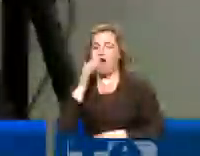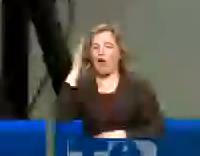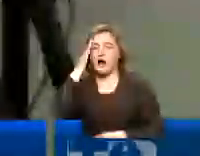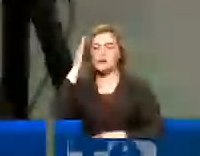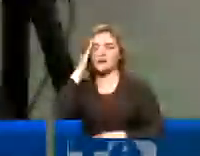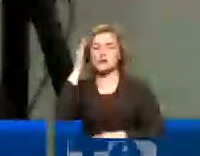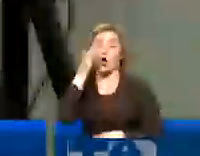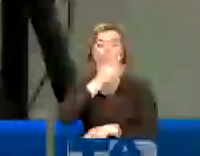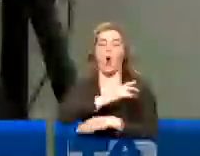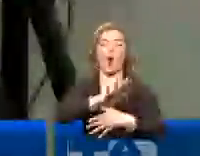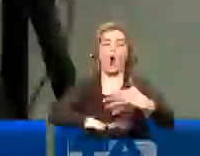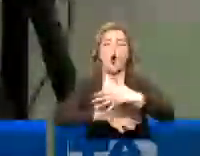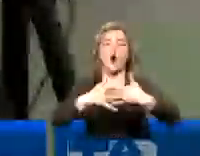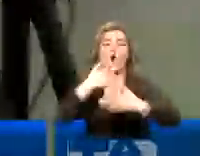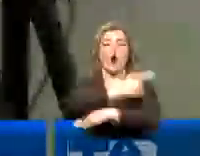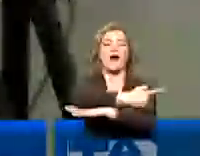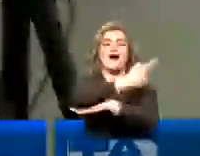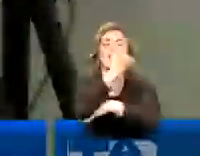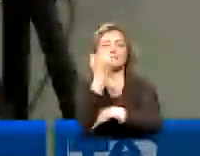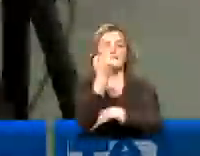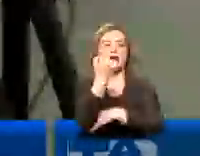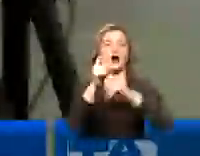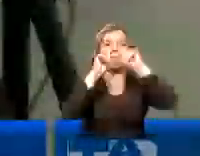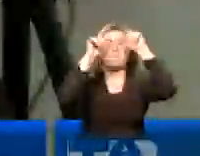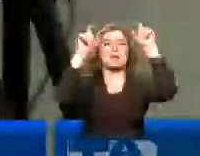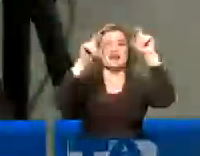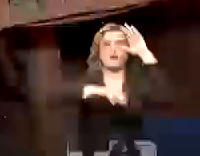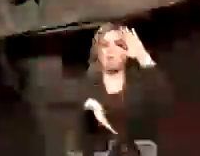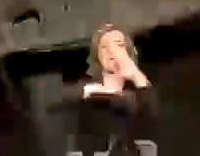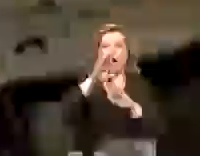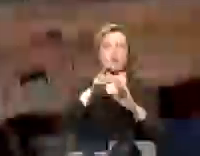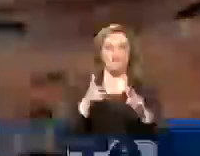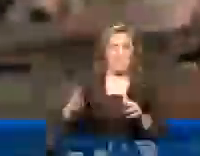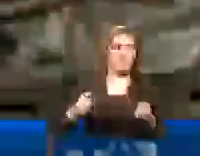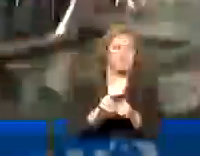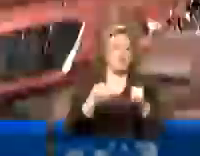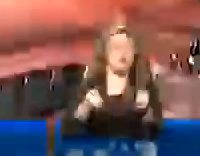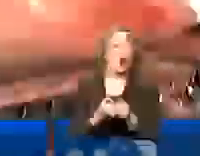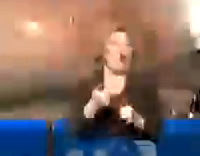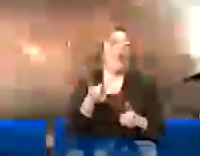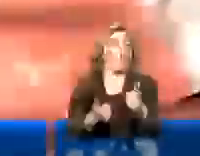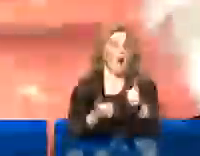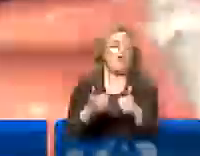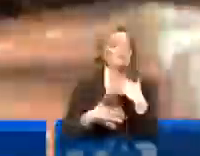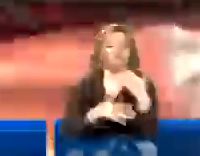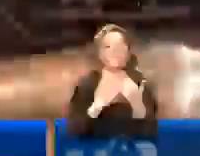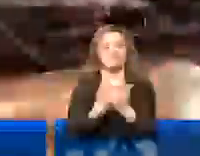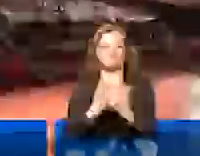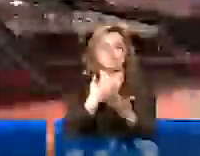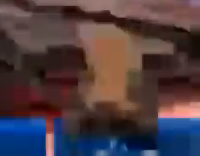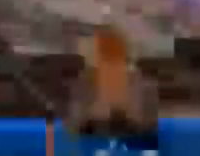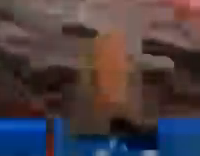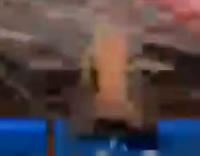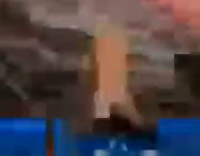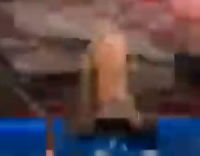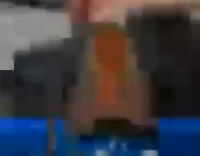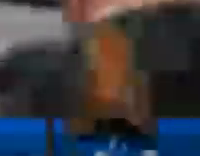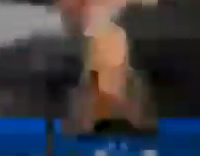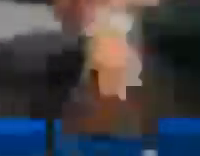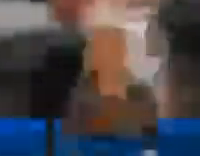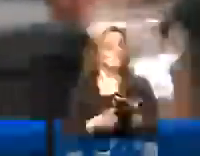las operadoras donde puede haber más probabilidad de que haya un accidente. En cuanto a la gestión de emergencias a través del